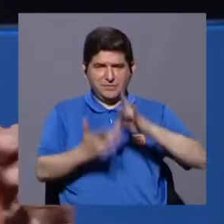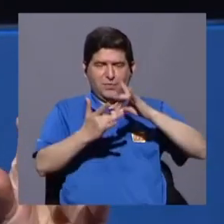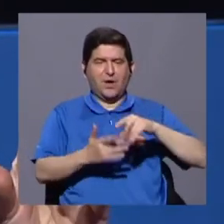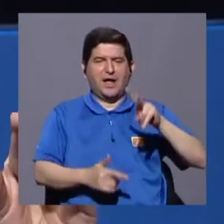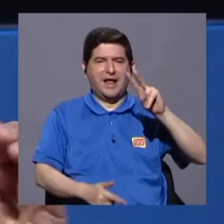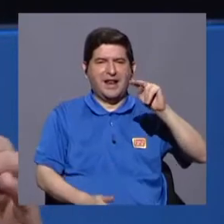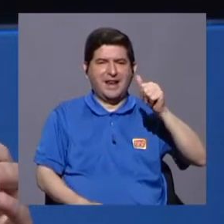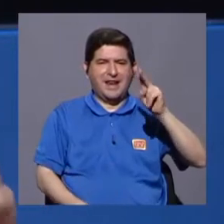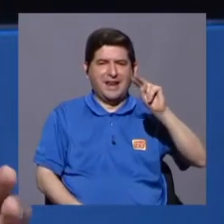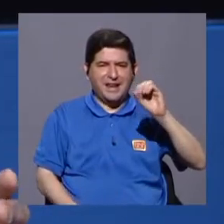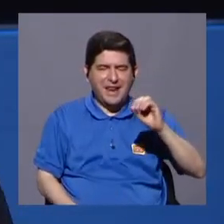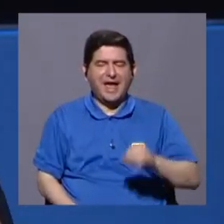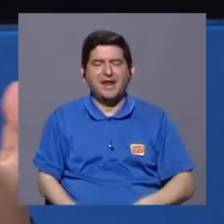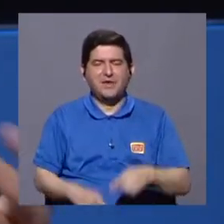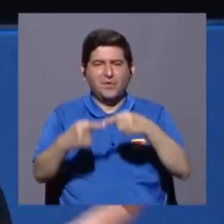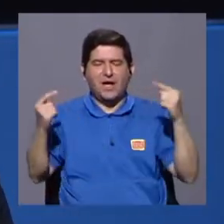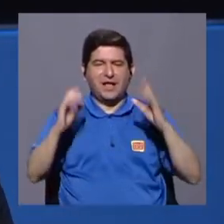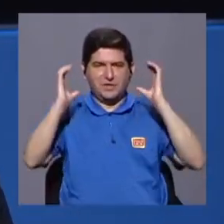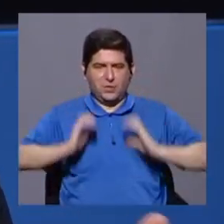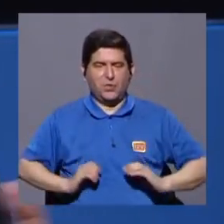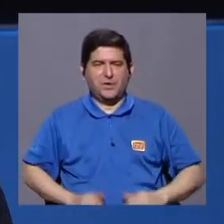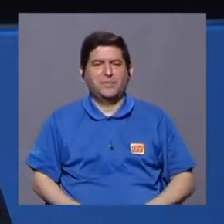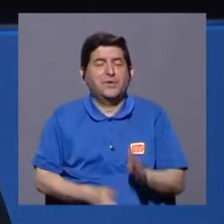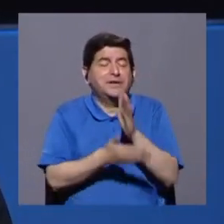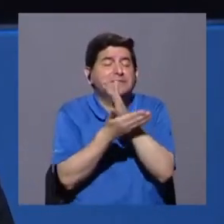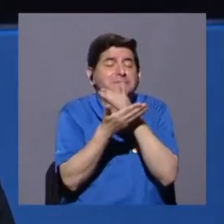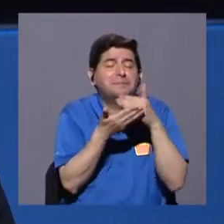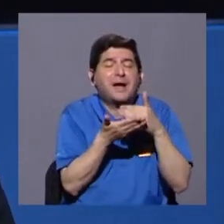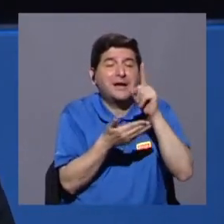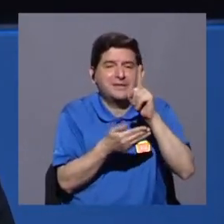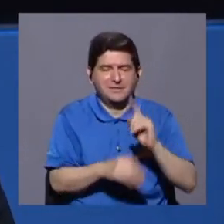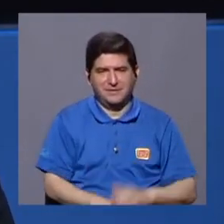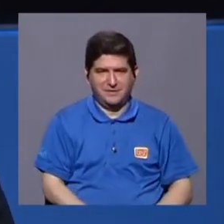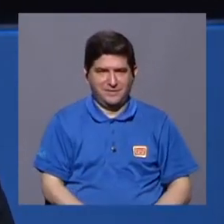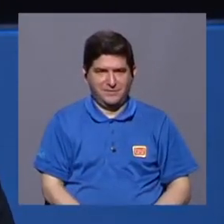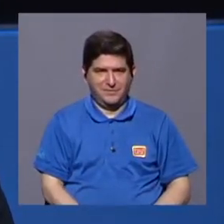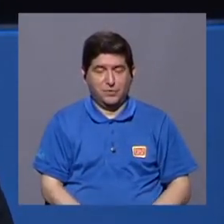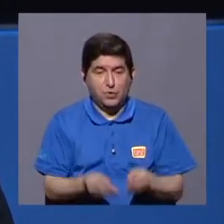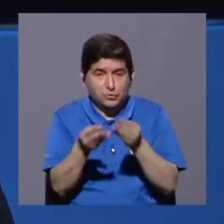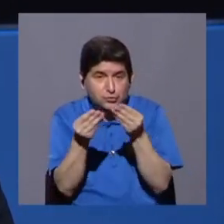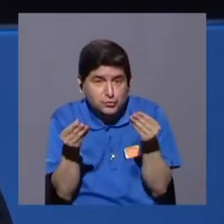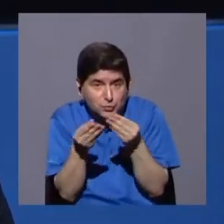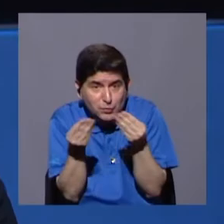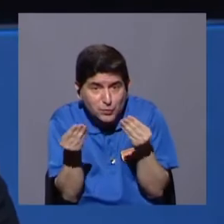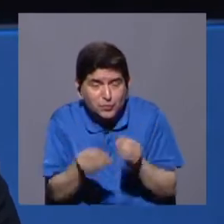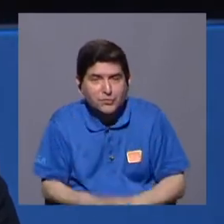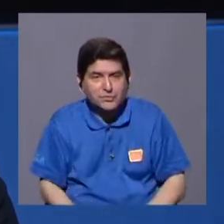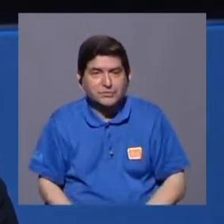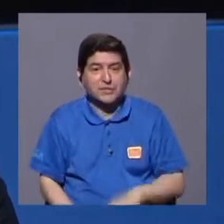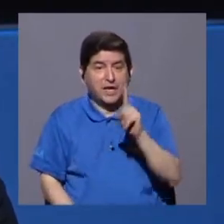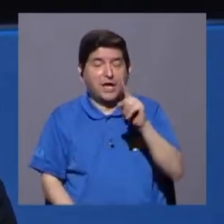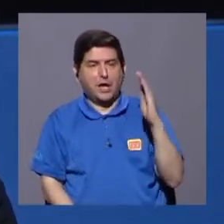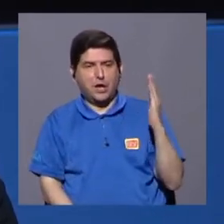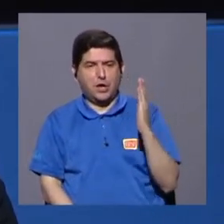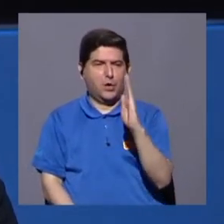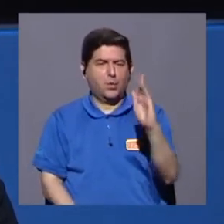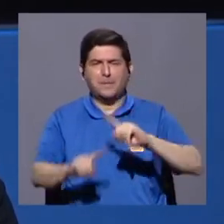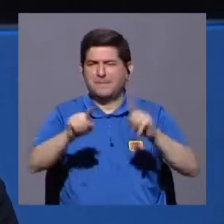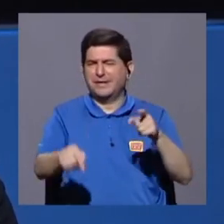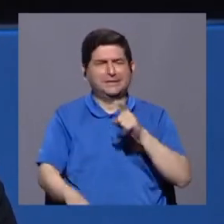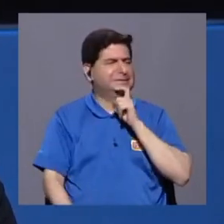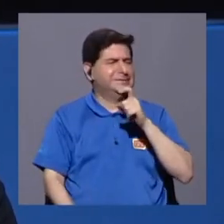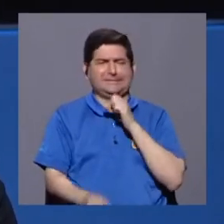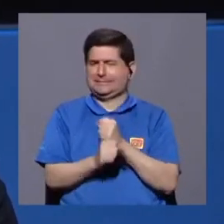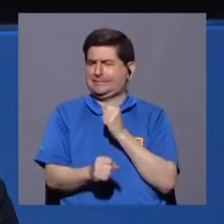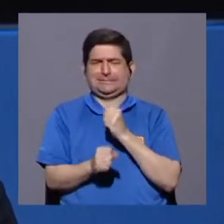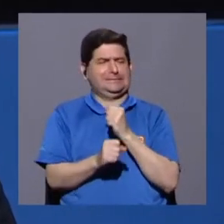anticuerpos porque son más chiquititos que un anticuerpo tradicional y se producen en un tiburón pero es un poco complicado